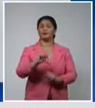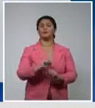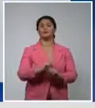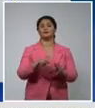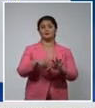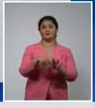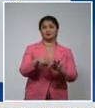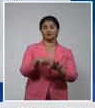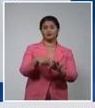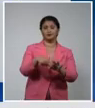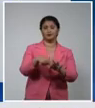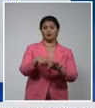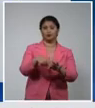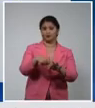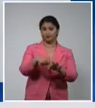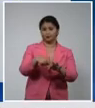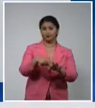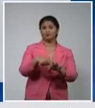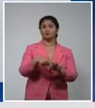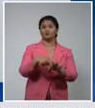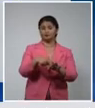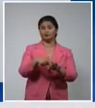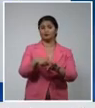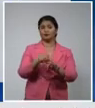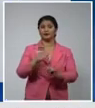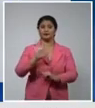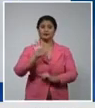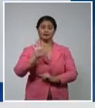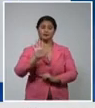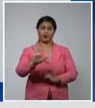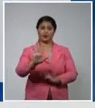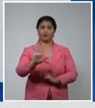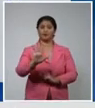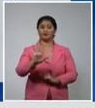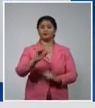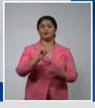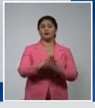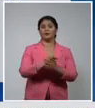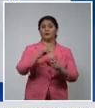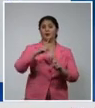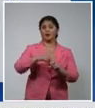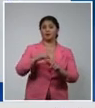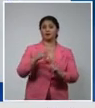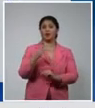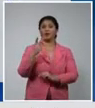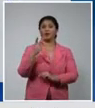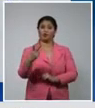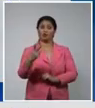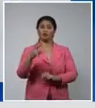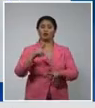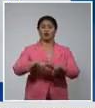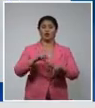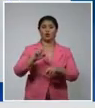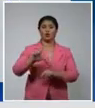municipio especial Isla de la Juventud confirma 5 casos, Matanza 2 y Holguín 2